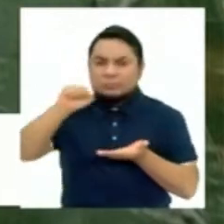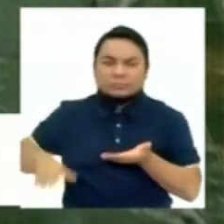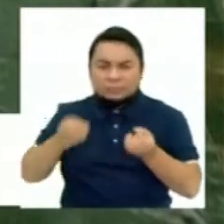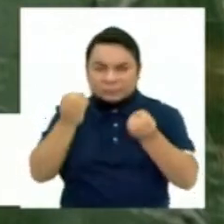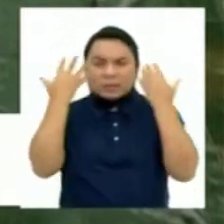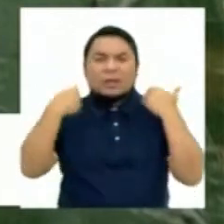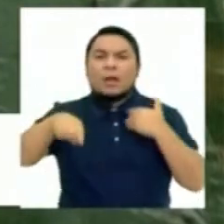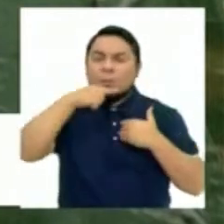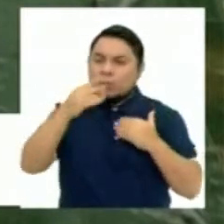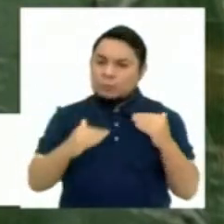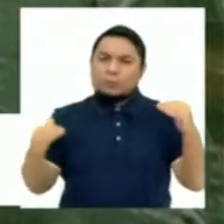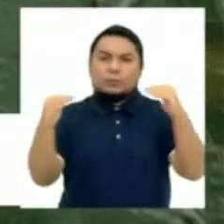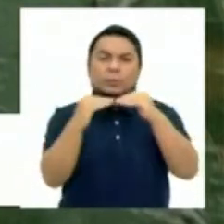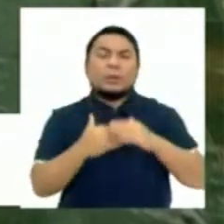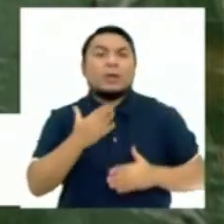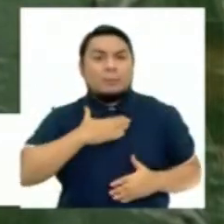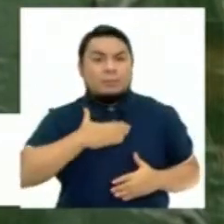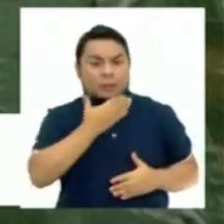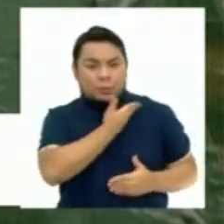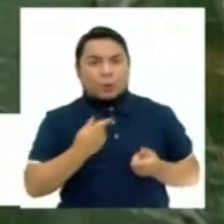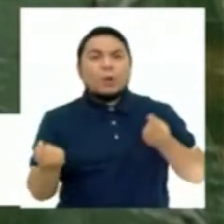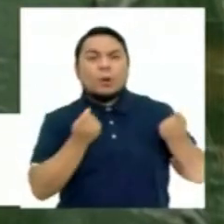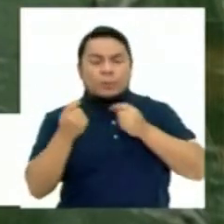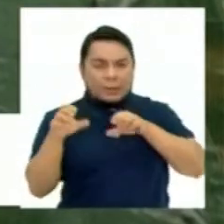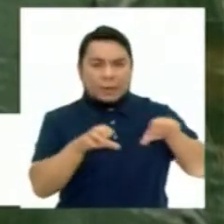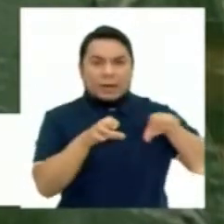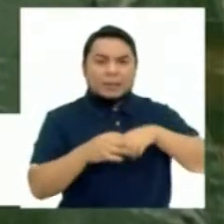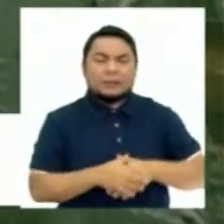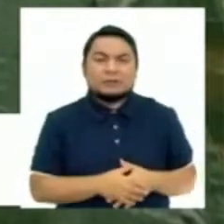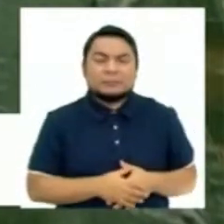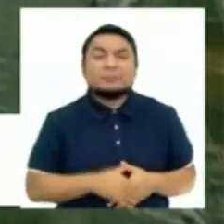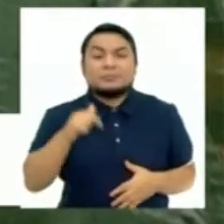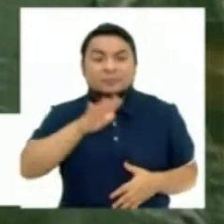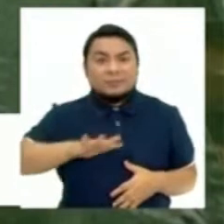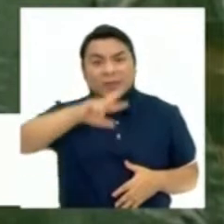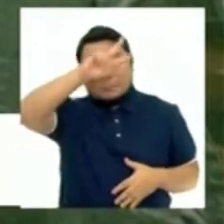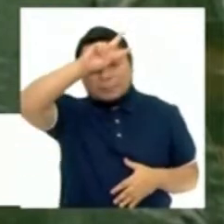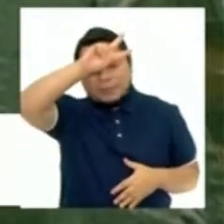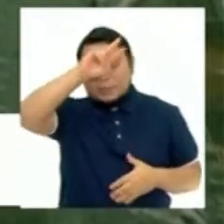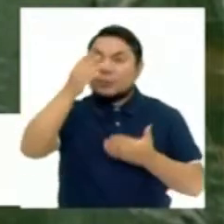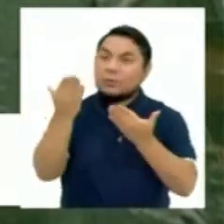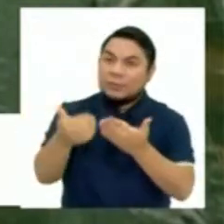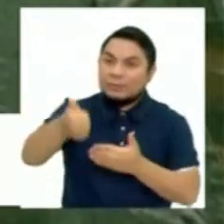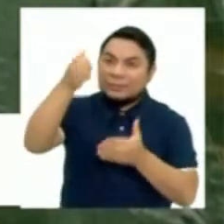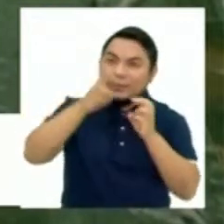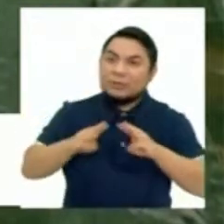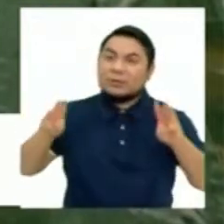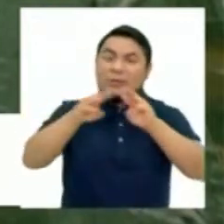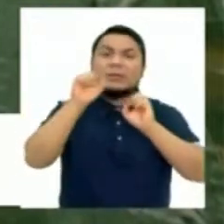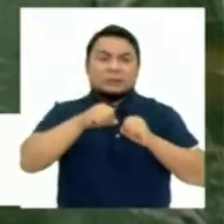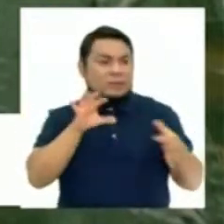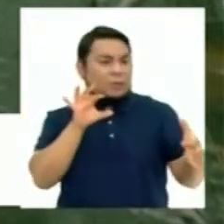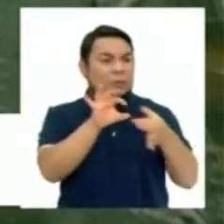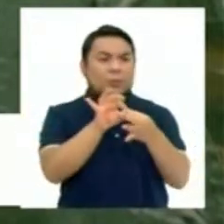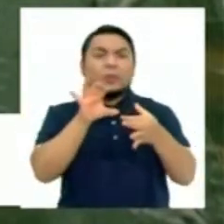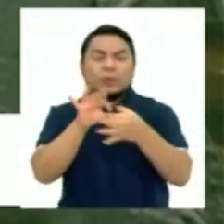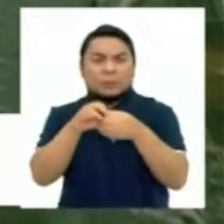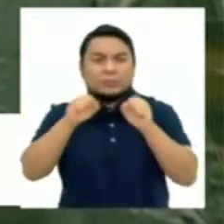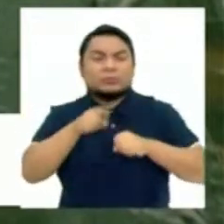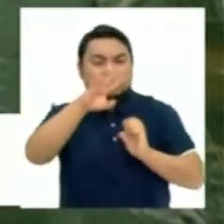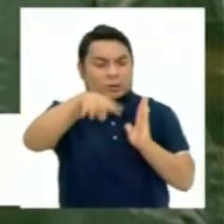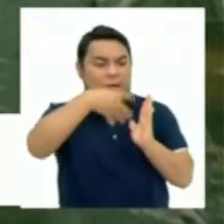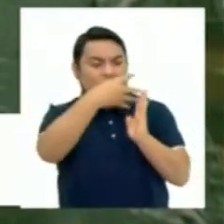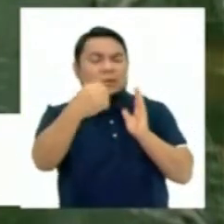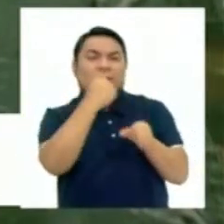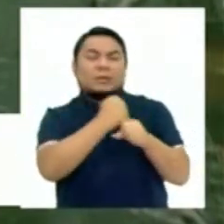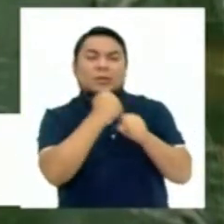de las mujeres. Mi gobierno lo hará. El Perú, señor presidente, articula así su Agenda